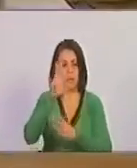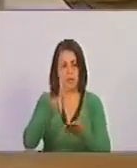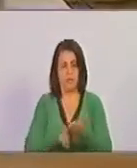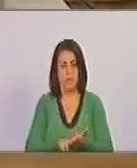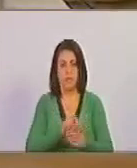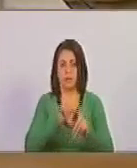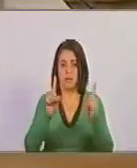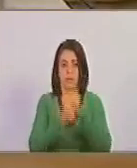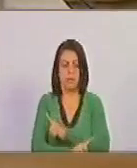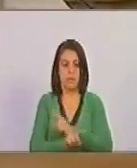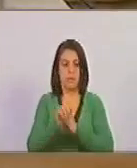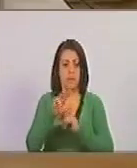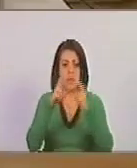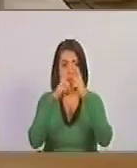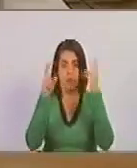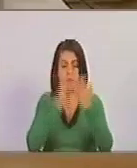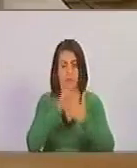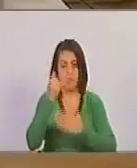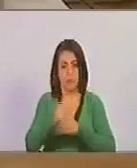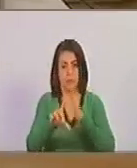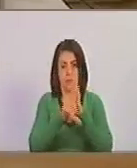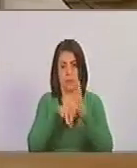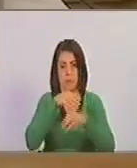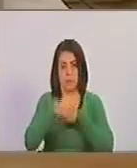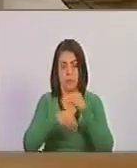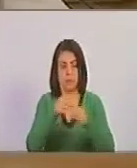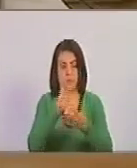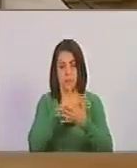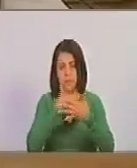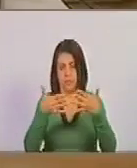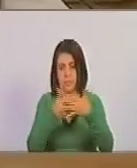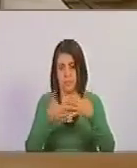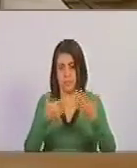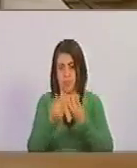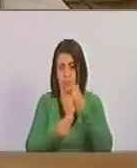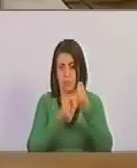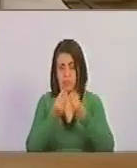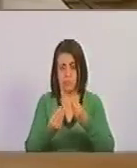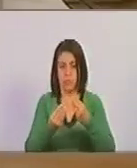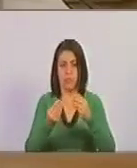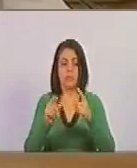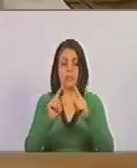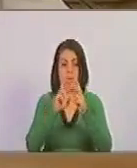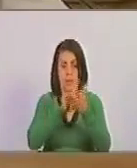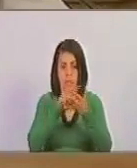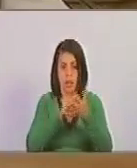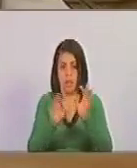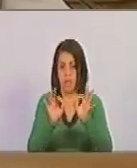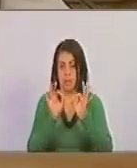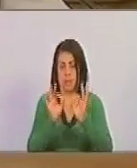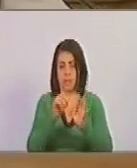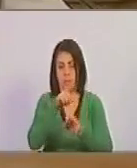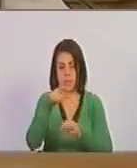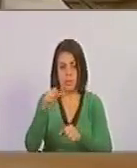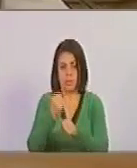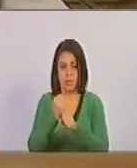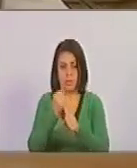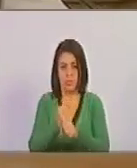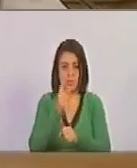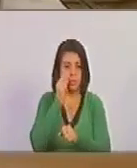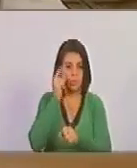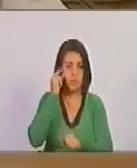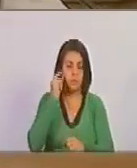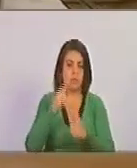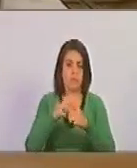con modificación el título del proyecto de ley, el cual que ha redactado en los siguientes términos. Ley especial de las trabajadoras y los